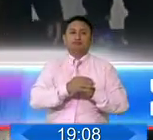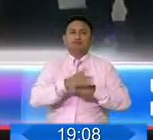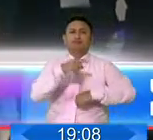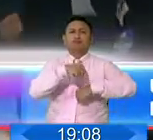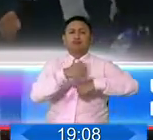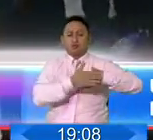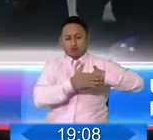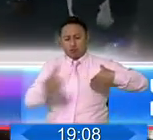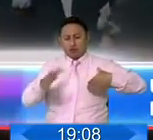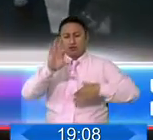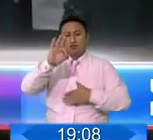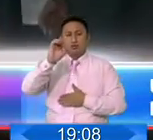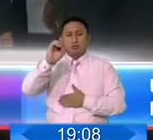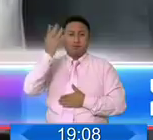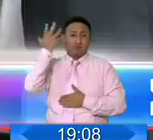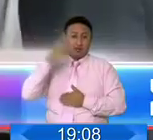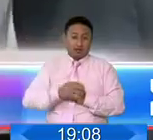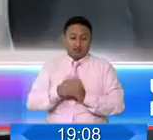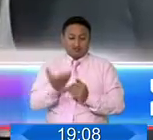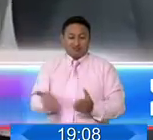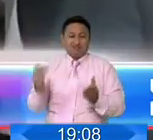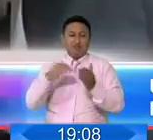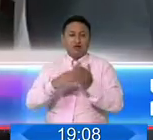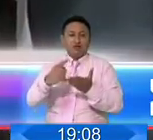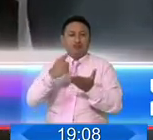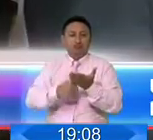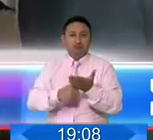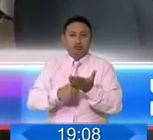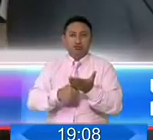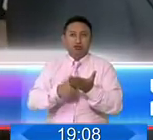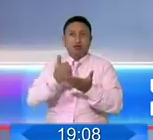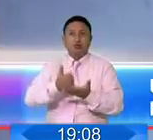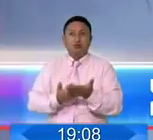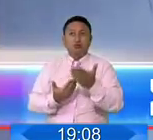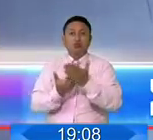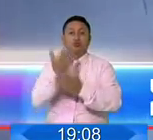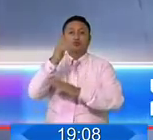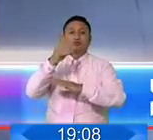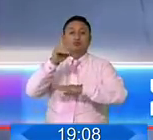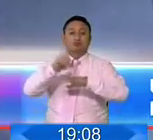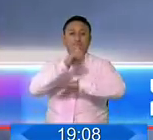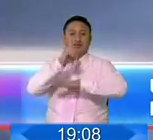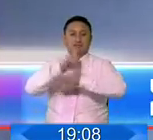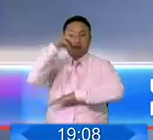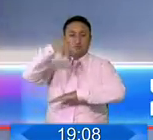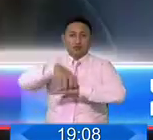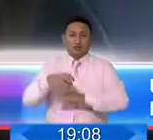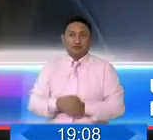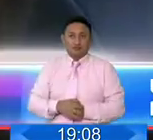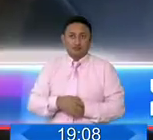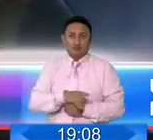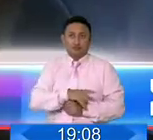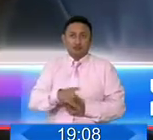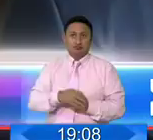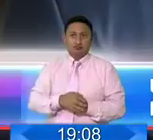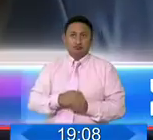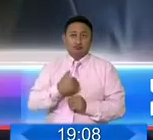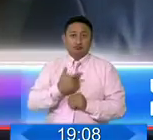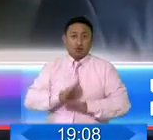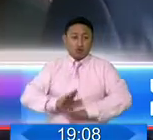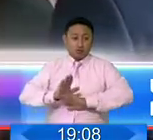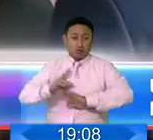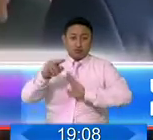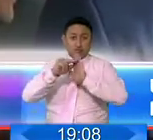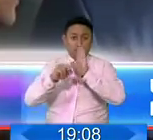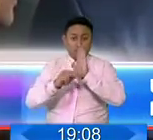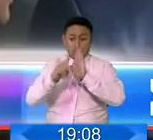sumario disciplinario deberá ser procesado por el flamante director provincial, que tampoco se hace lío. El compromiso de cumplir con las